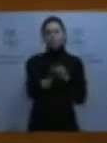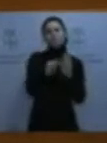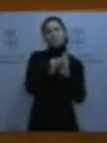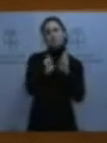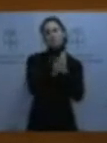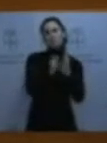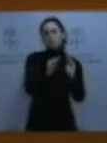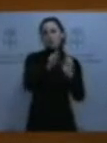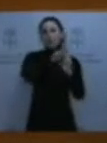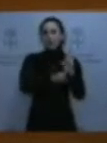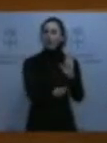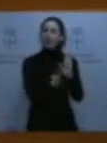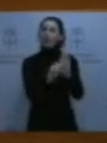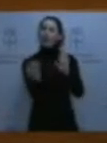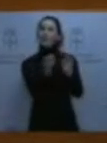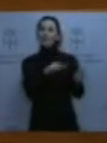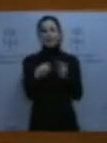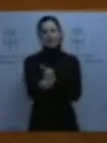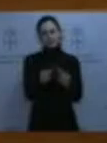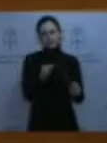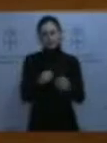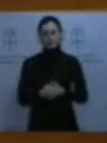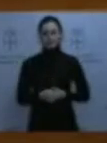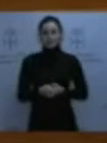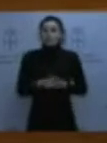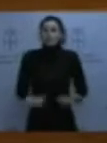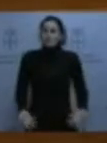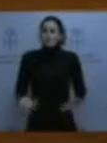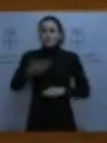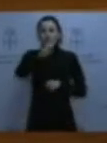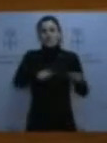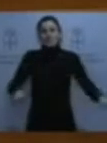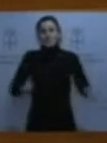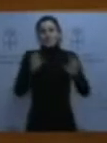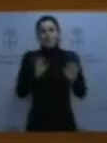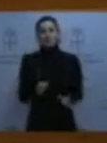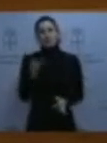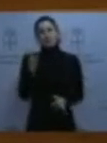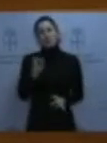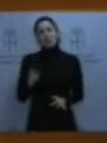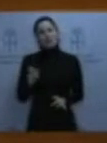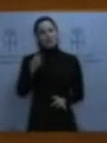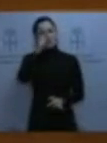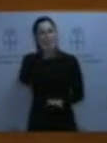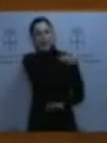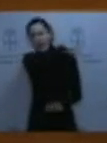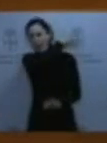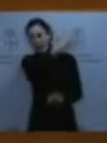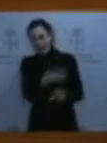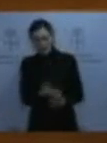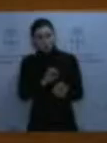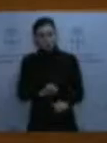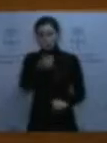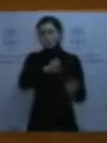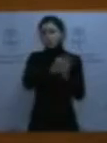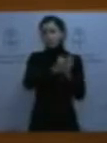al reglamento de esta Cámara de la transparencia. Los ciudadanos hemos pasado más de 30 años desde la aprobación de la